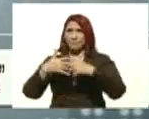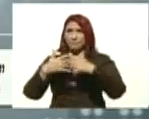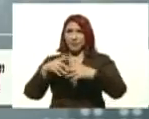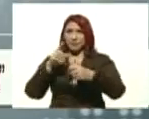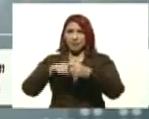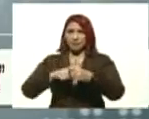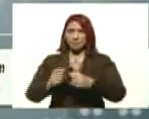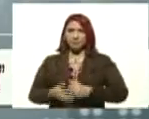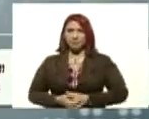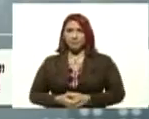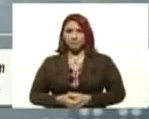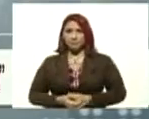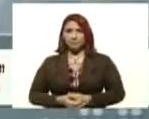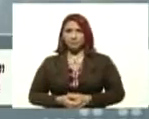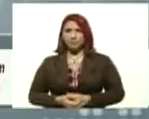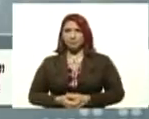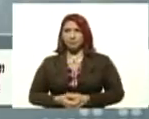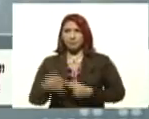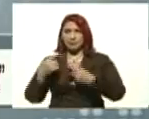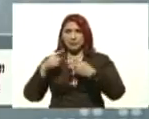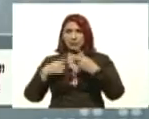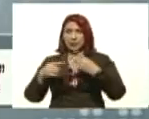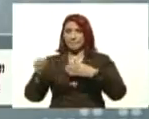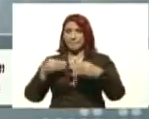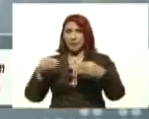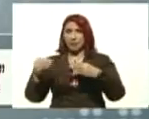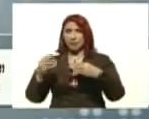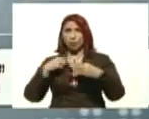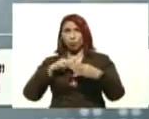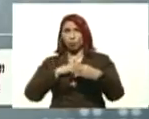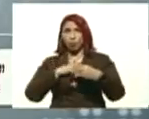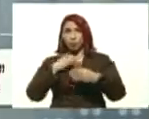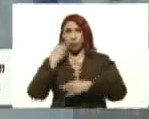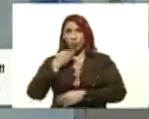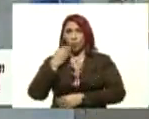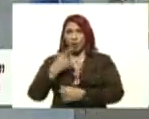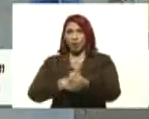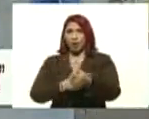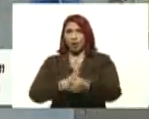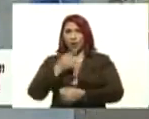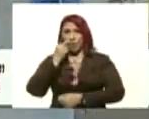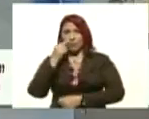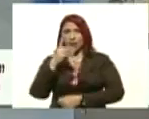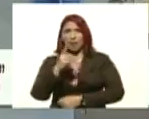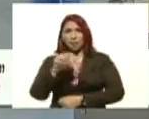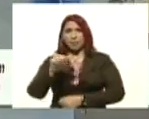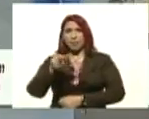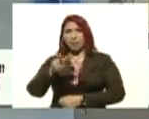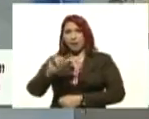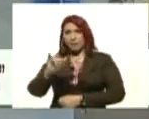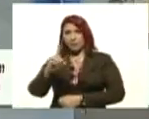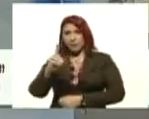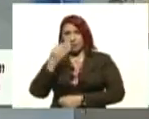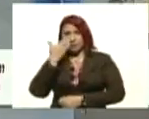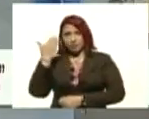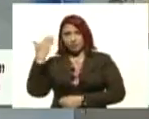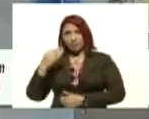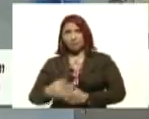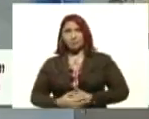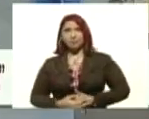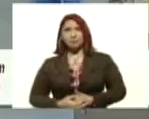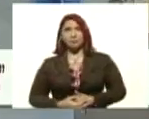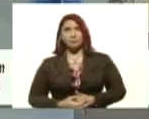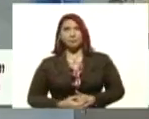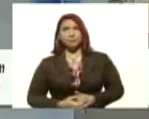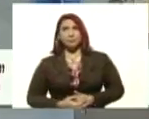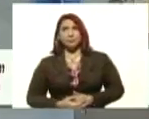planta de derivados plásticos, a nuestro joven hermano David Barrera. David. Adelante,